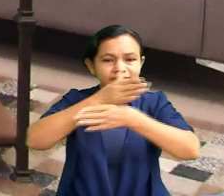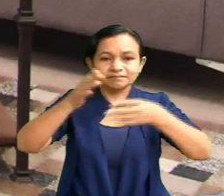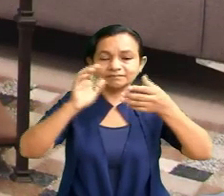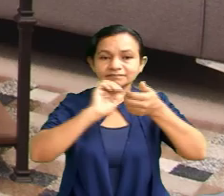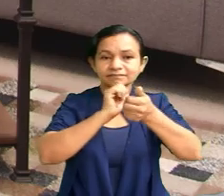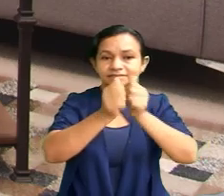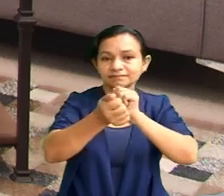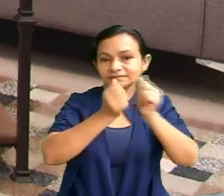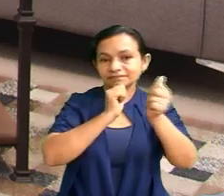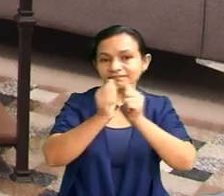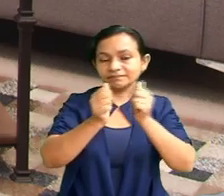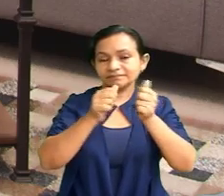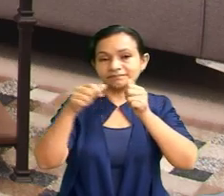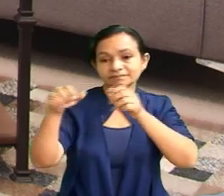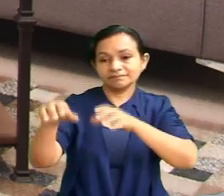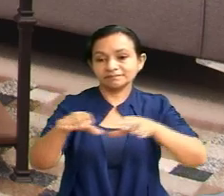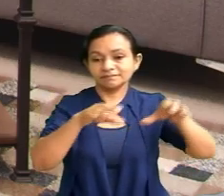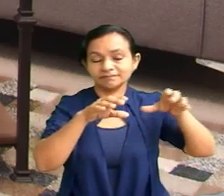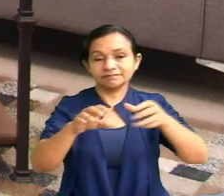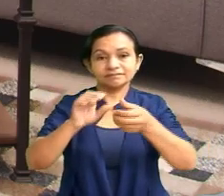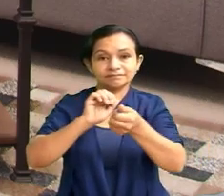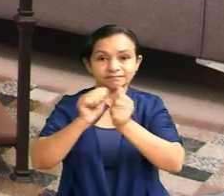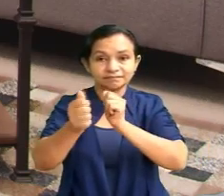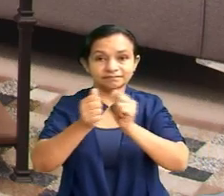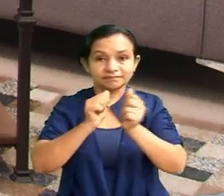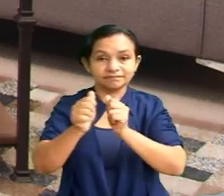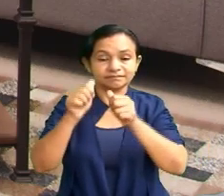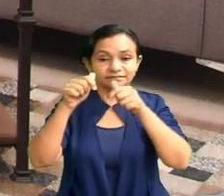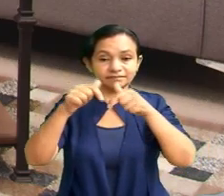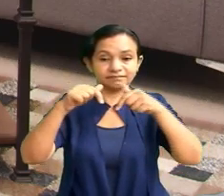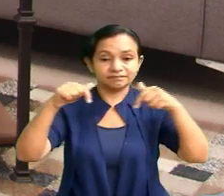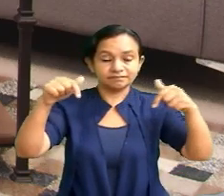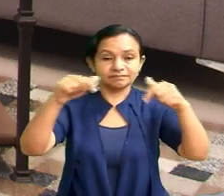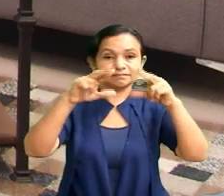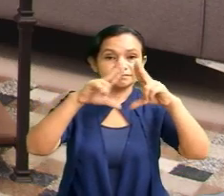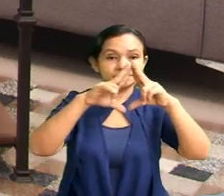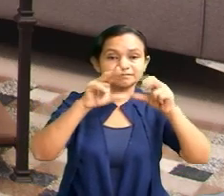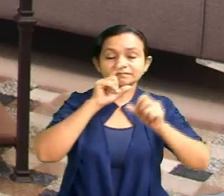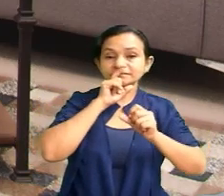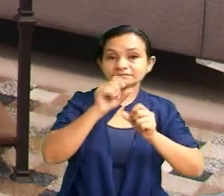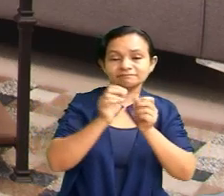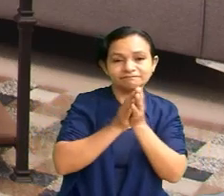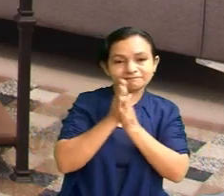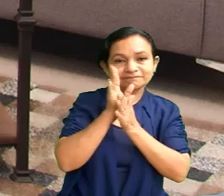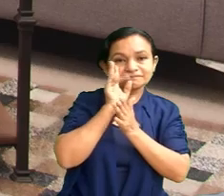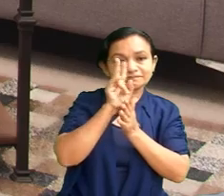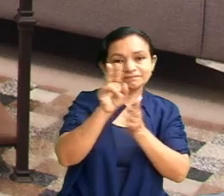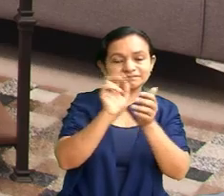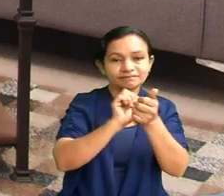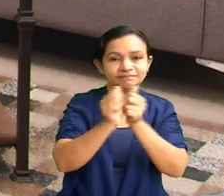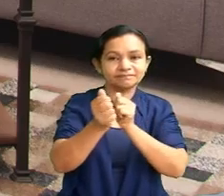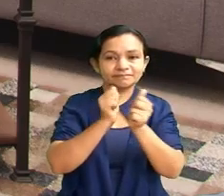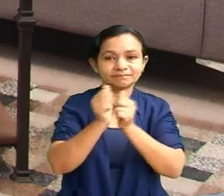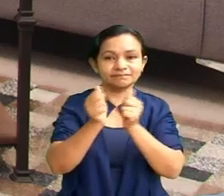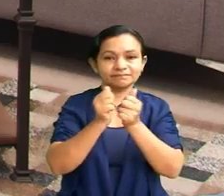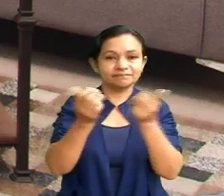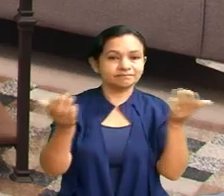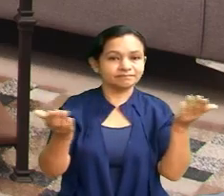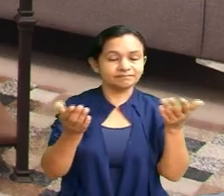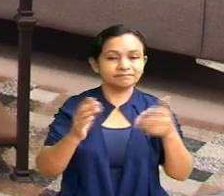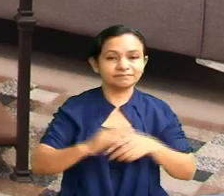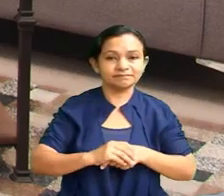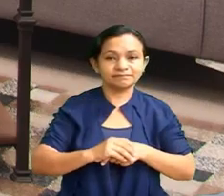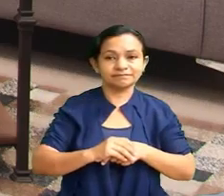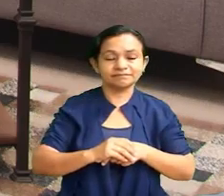alrededor de estos eventos deportivos que a los nicaragüenses nos gusta pues el deporte en general verdad hay hay